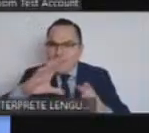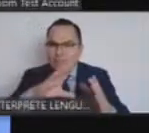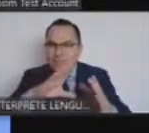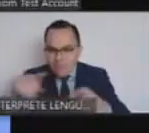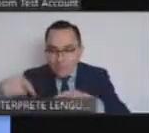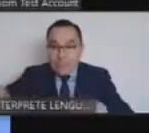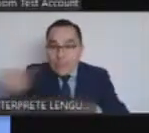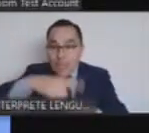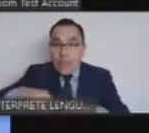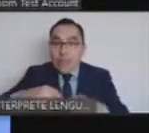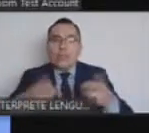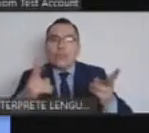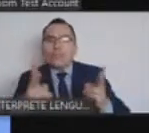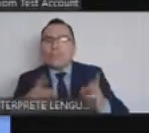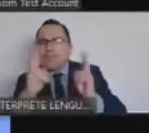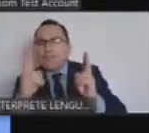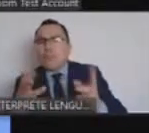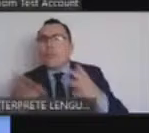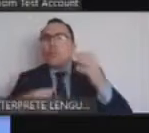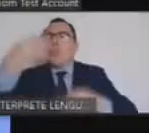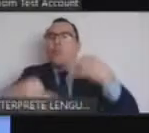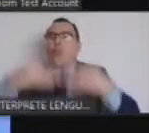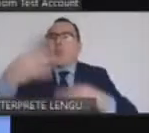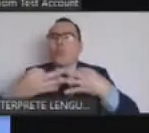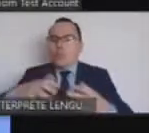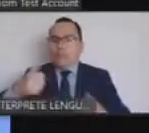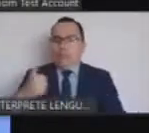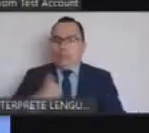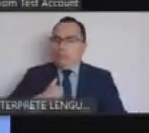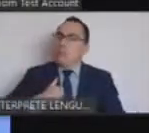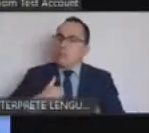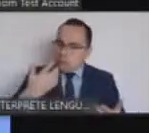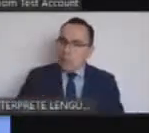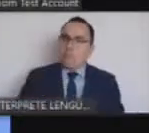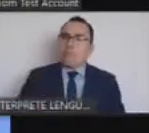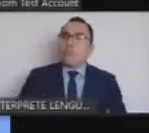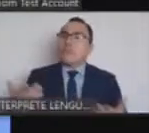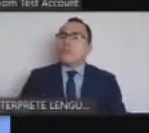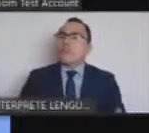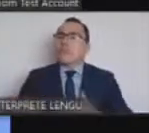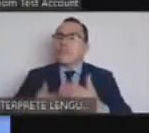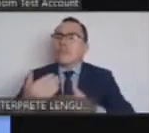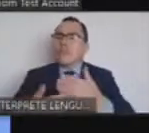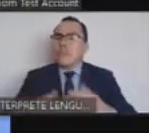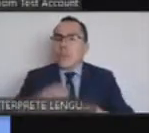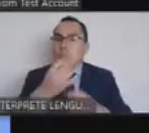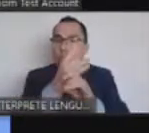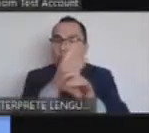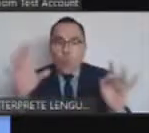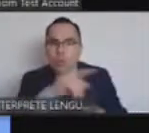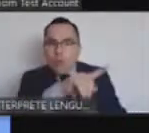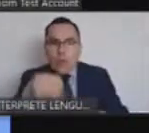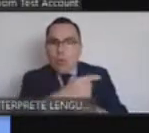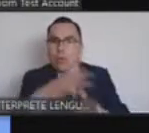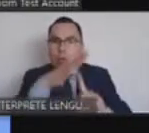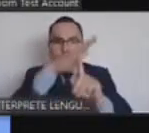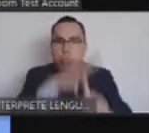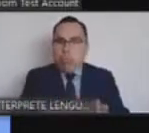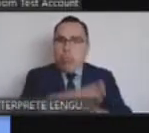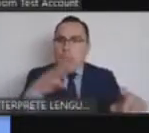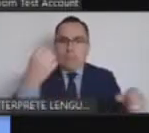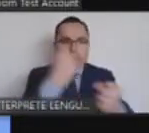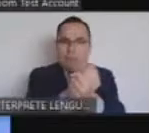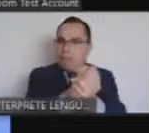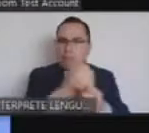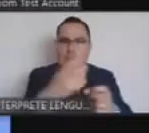administración de justicia debe garantizarse efectivamente en todos los casos para asegurar que ninguna persona se vea privada por lo que toca al